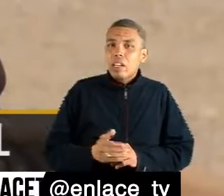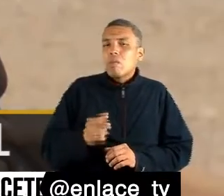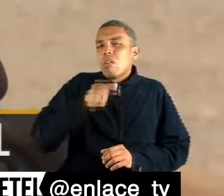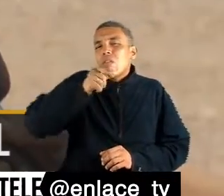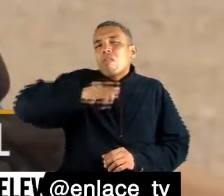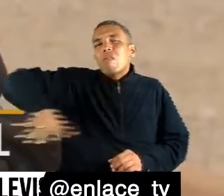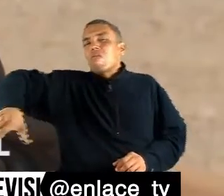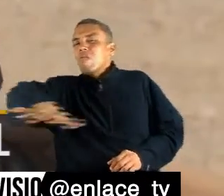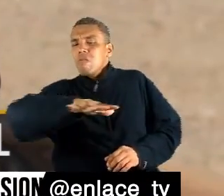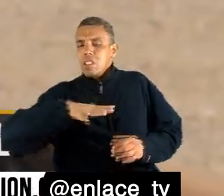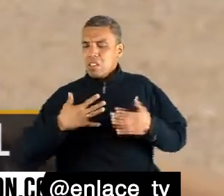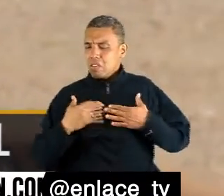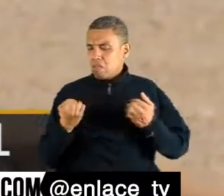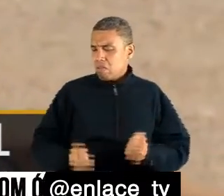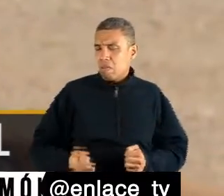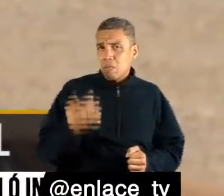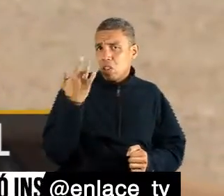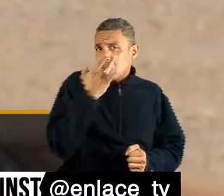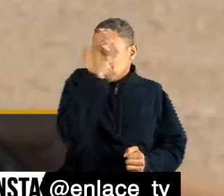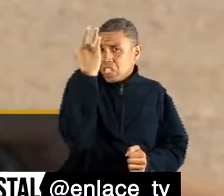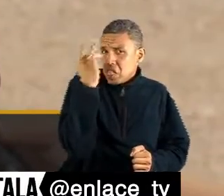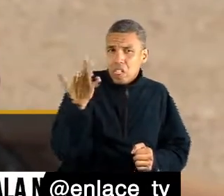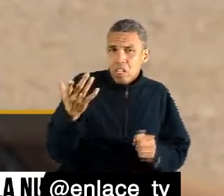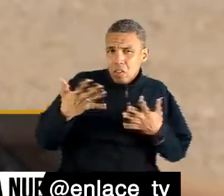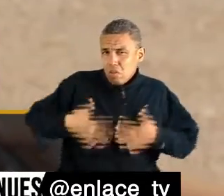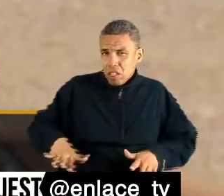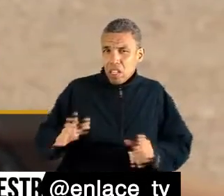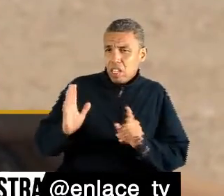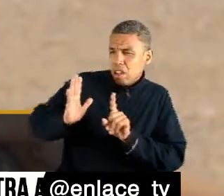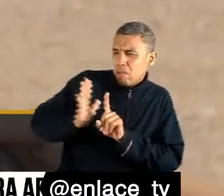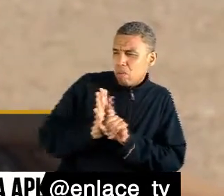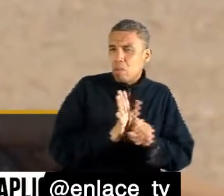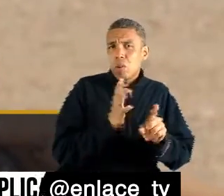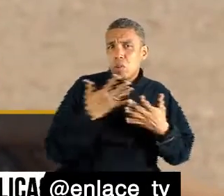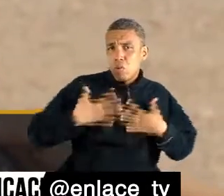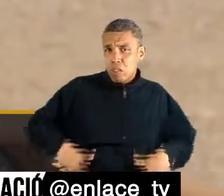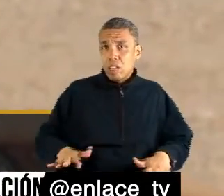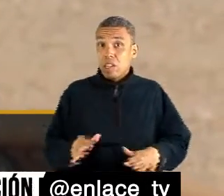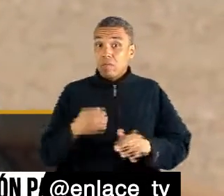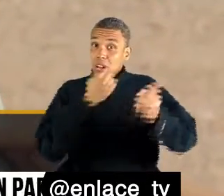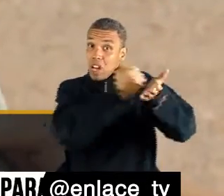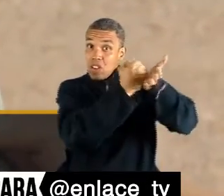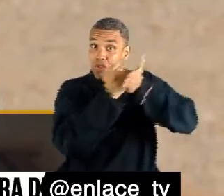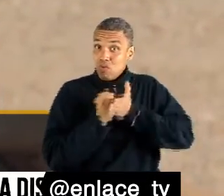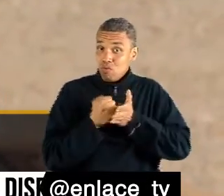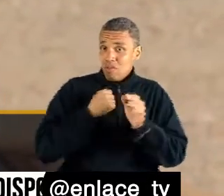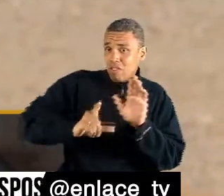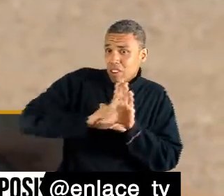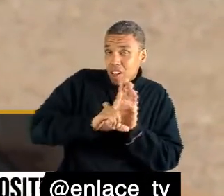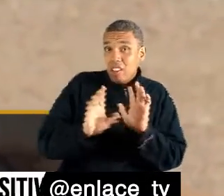los afrodescendientes negros desplazados por la violencia, ubicarlos, ayudarlos, hasta que